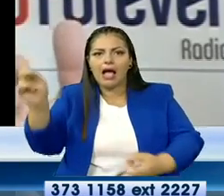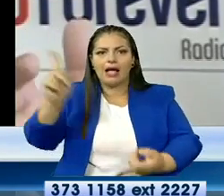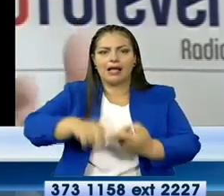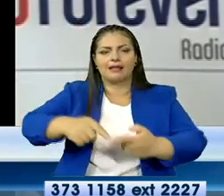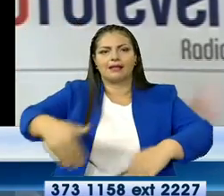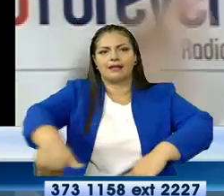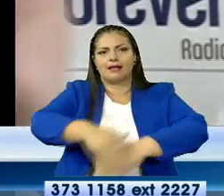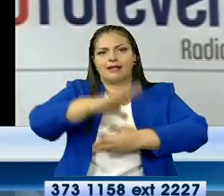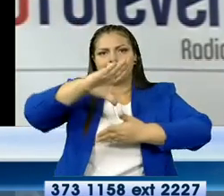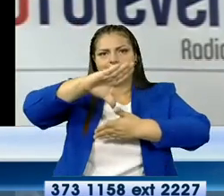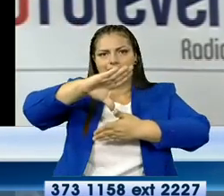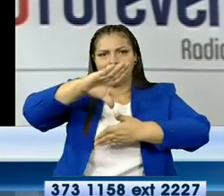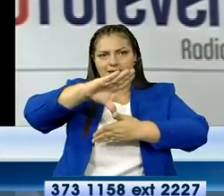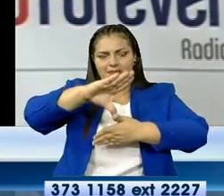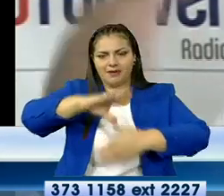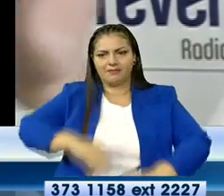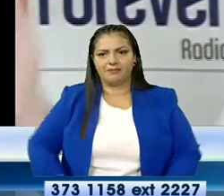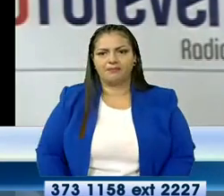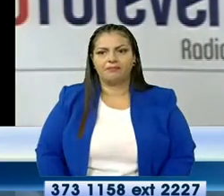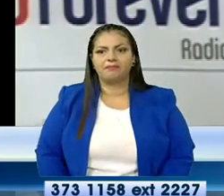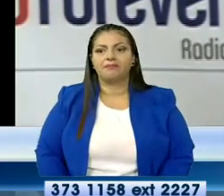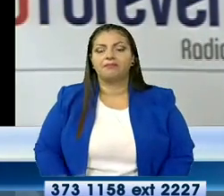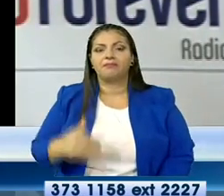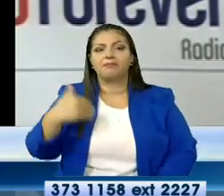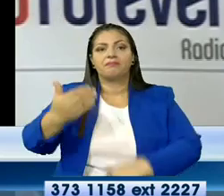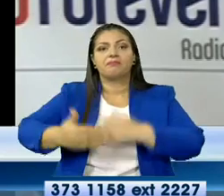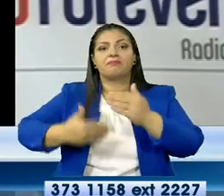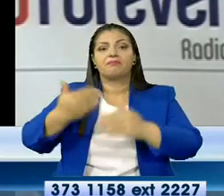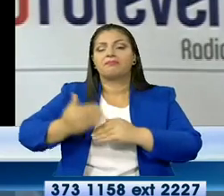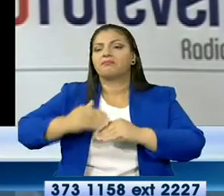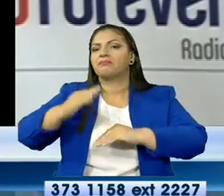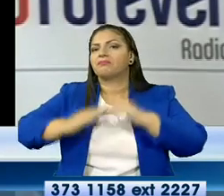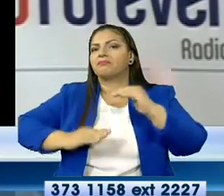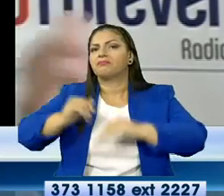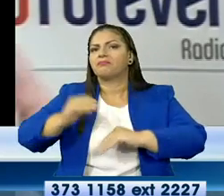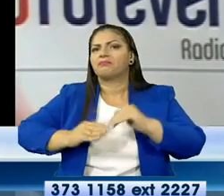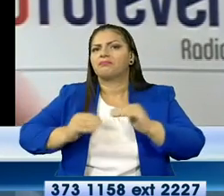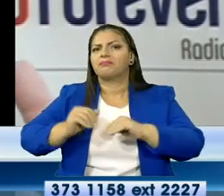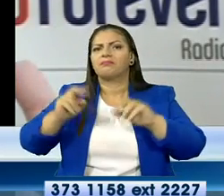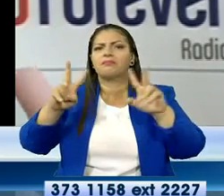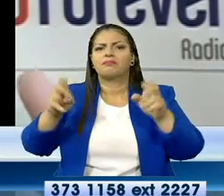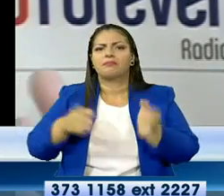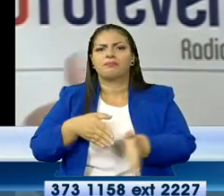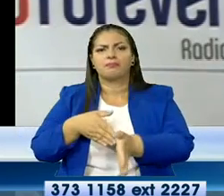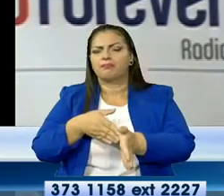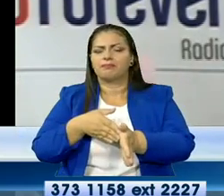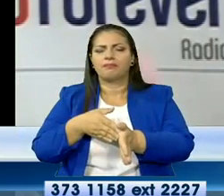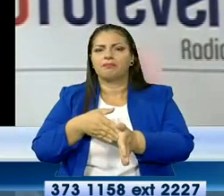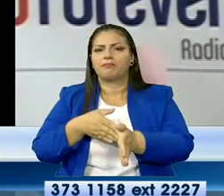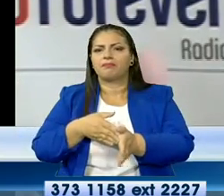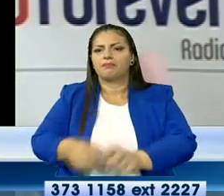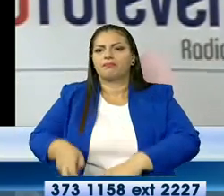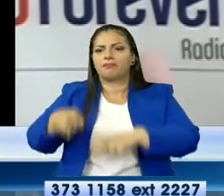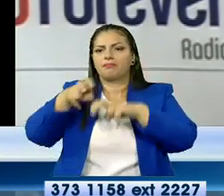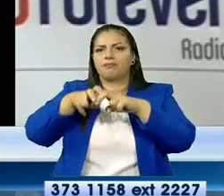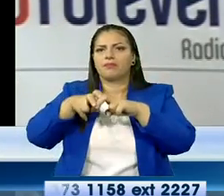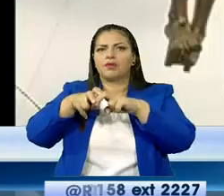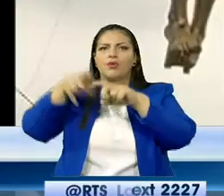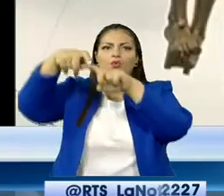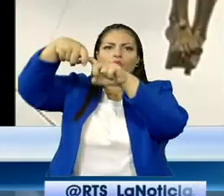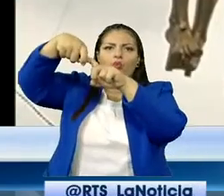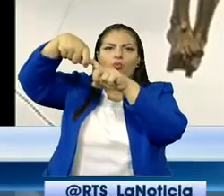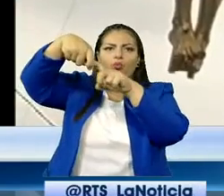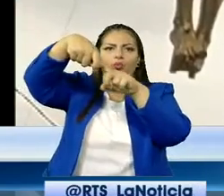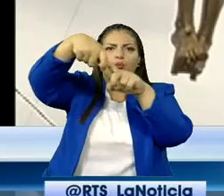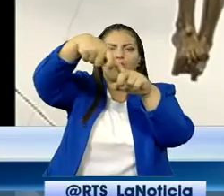que sumarle la aerovía que ya está en marcha. Ahora sí, definitivamente habrá que sumarle la acción beneficiaria de los puentes.